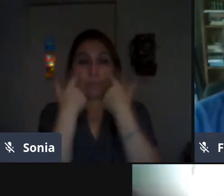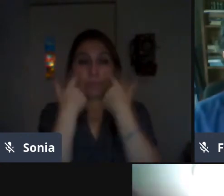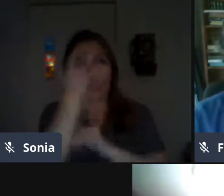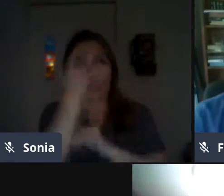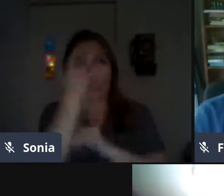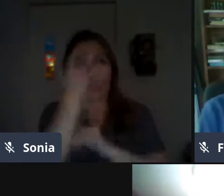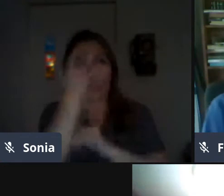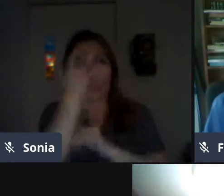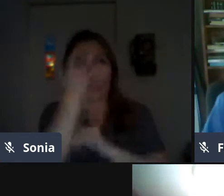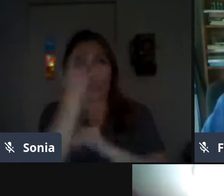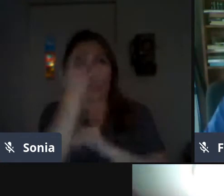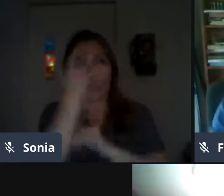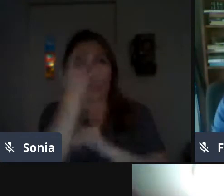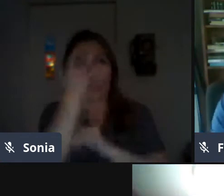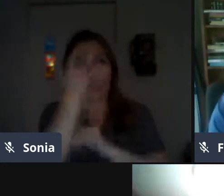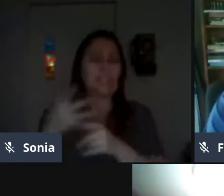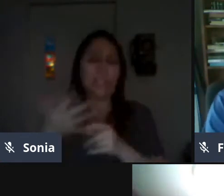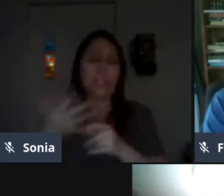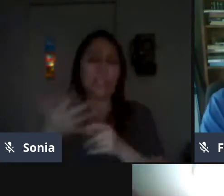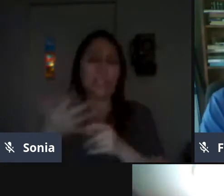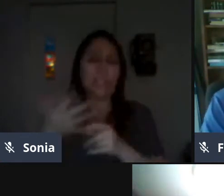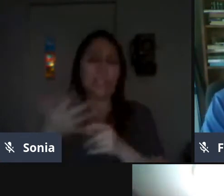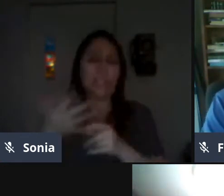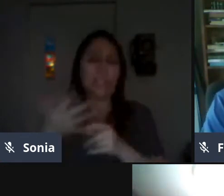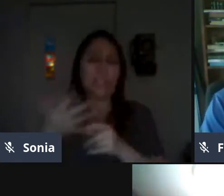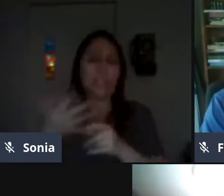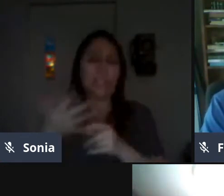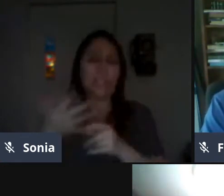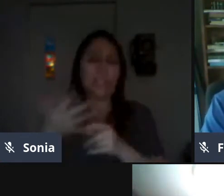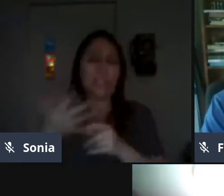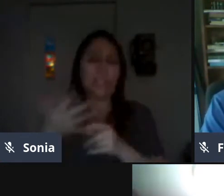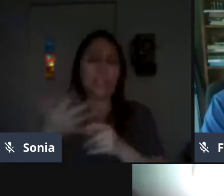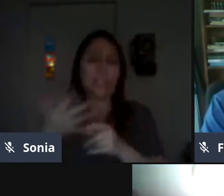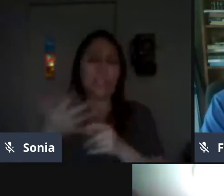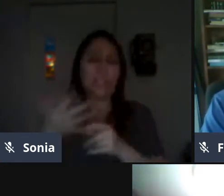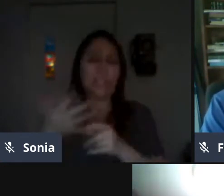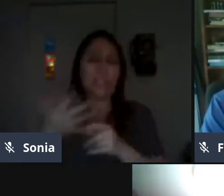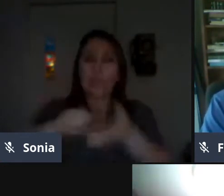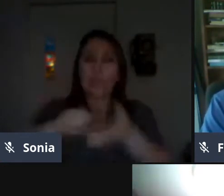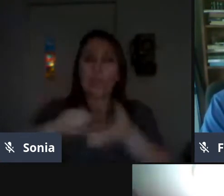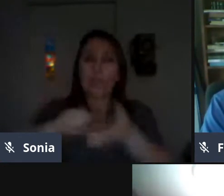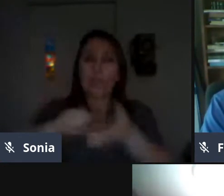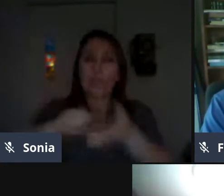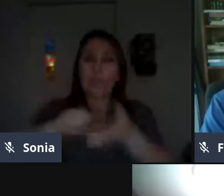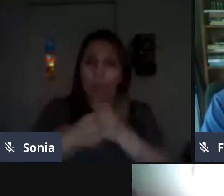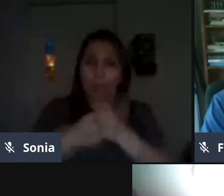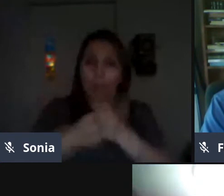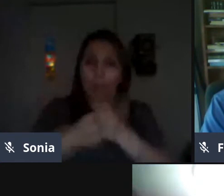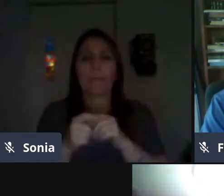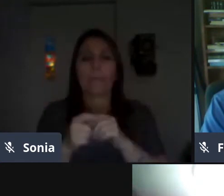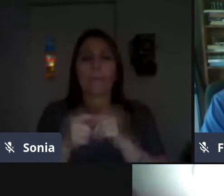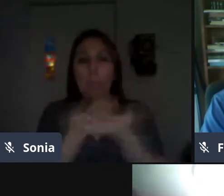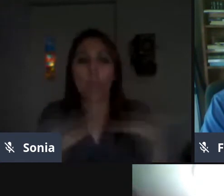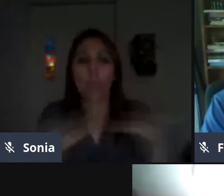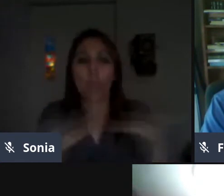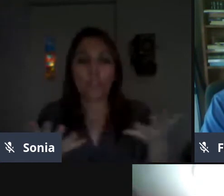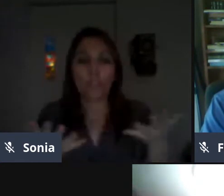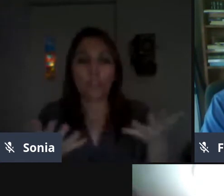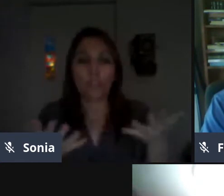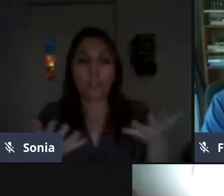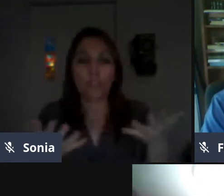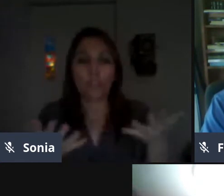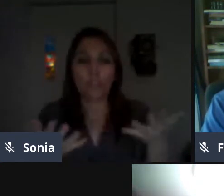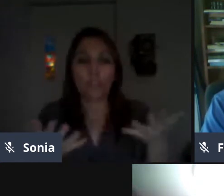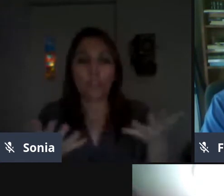esas llamas de la de la de la de la fuerza para tratar de disminuir esas diferencias